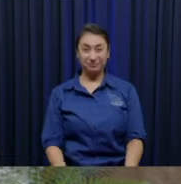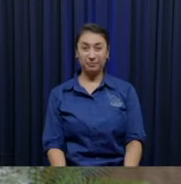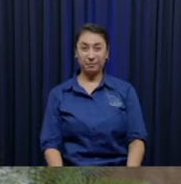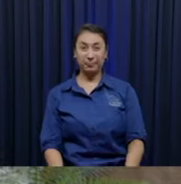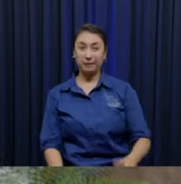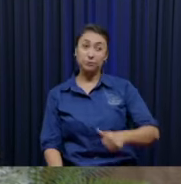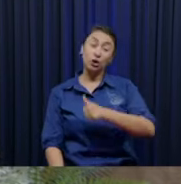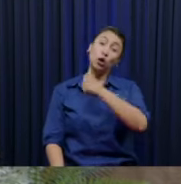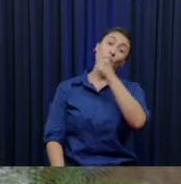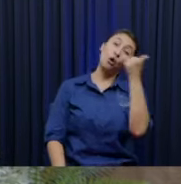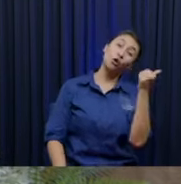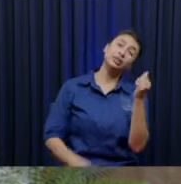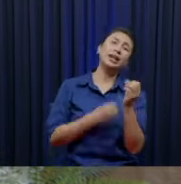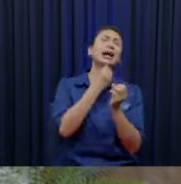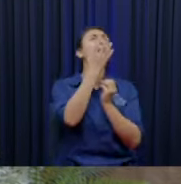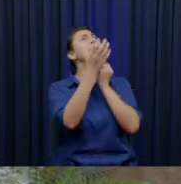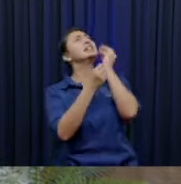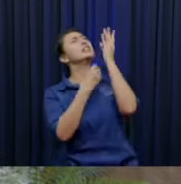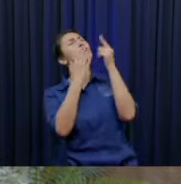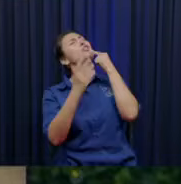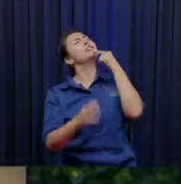¿Cómo dice ese? Atrapado.